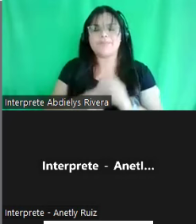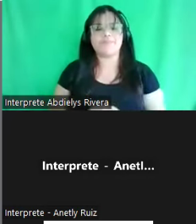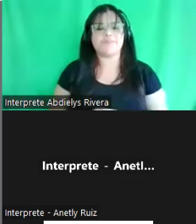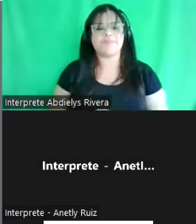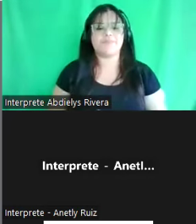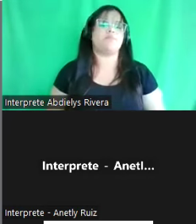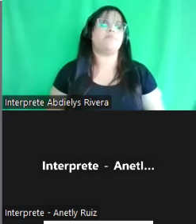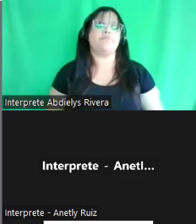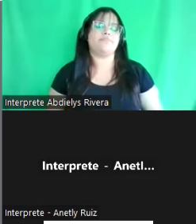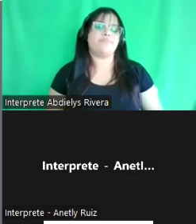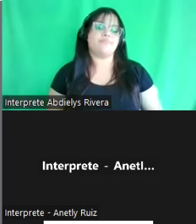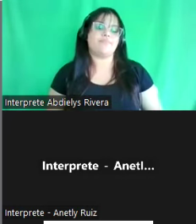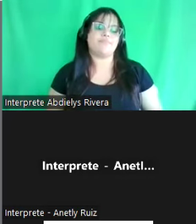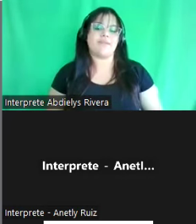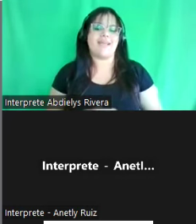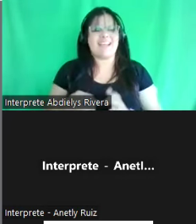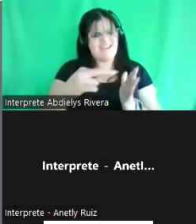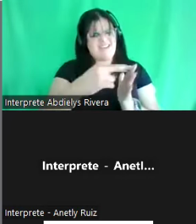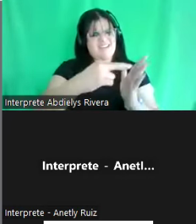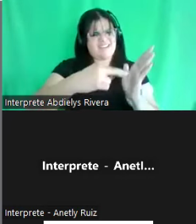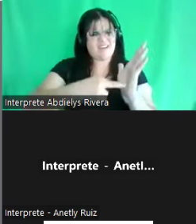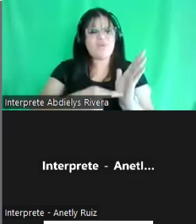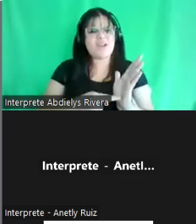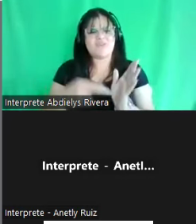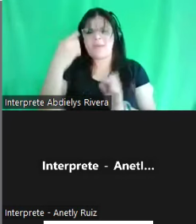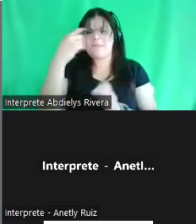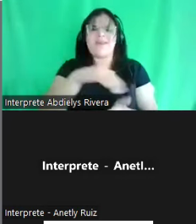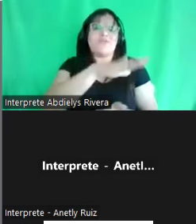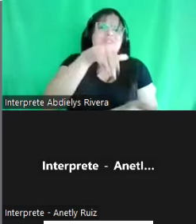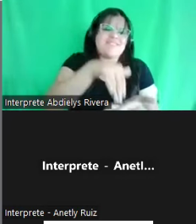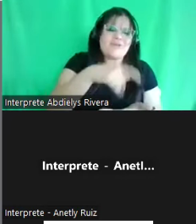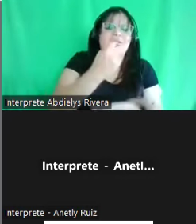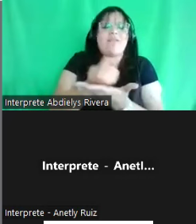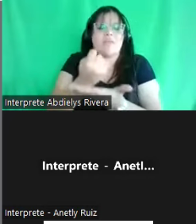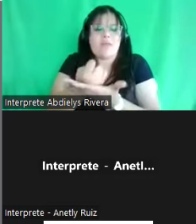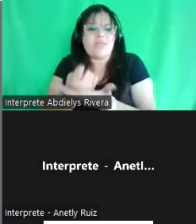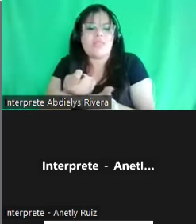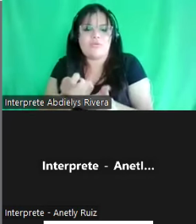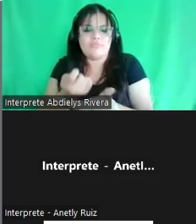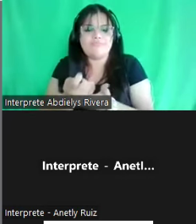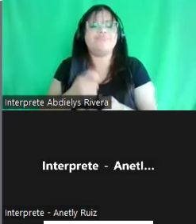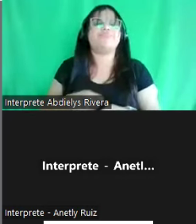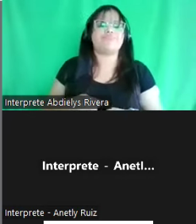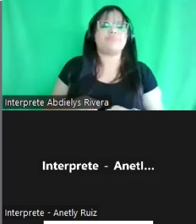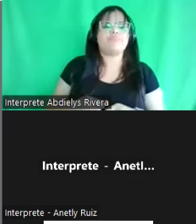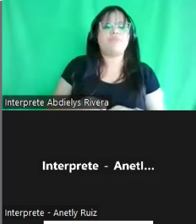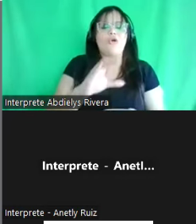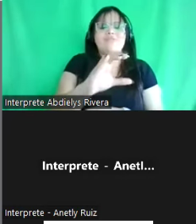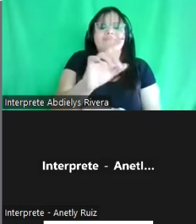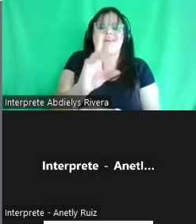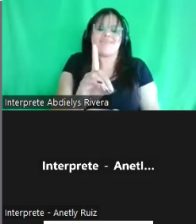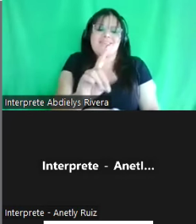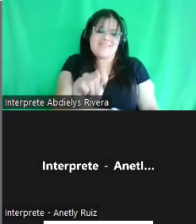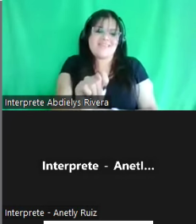¿verdad? En términos de regulaciones para centros de diagnóstico y tratamientos, y a modo, ¿verdad?, de conocimiento para la audiencia, los centros de diagnóstico